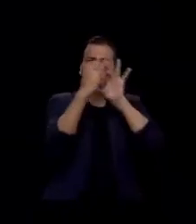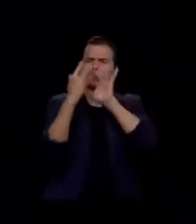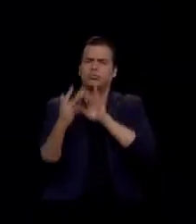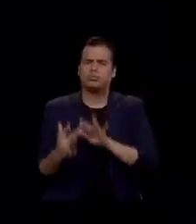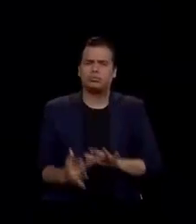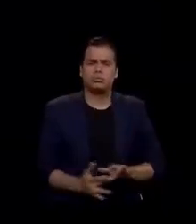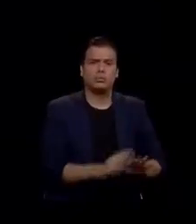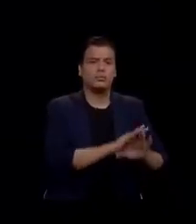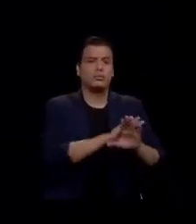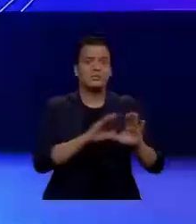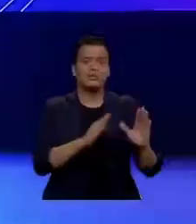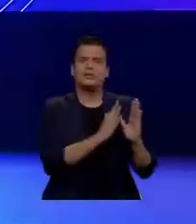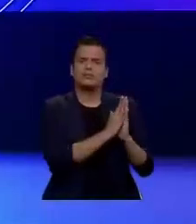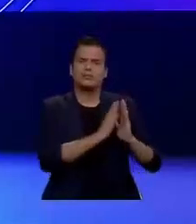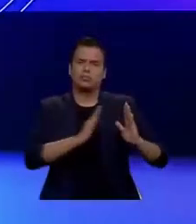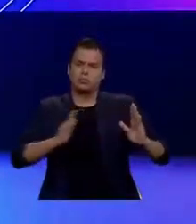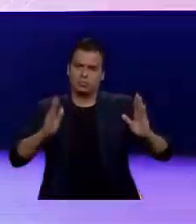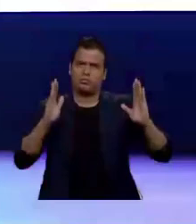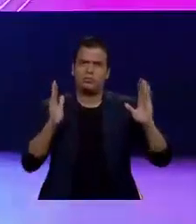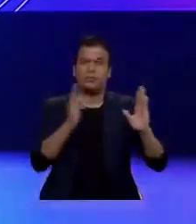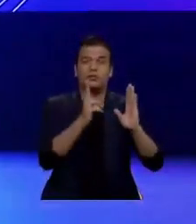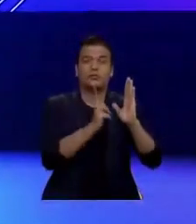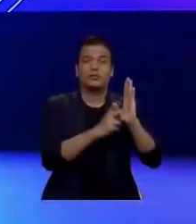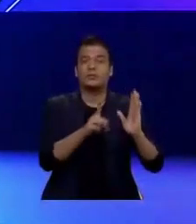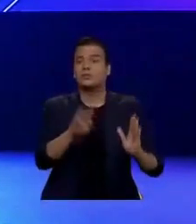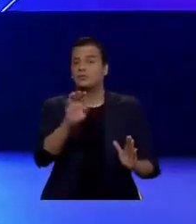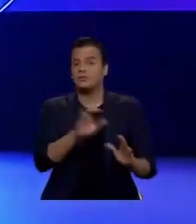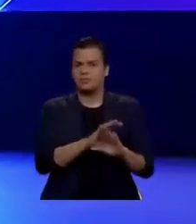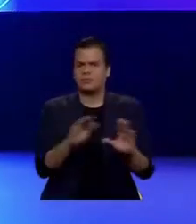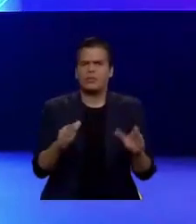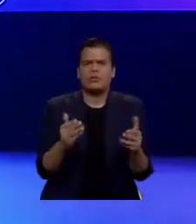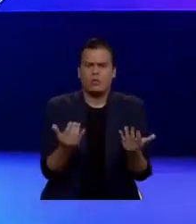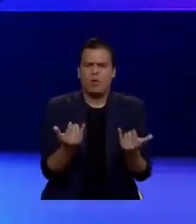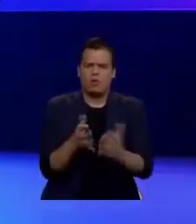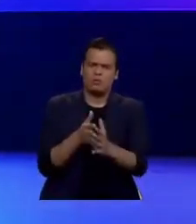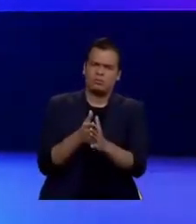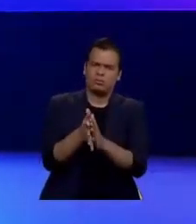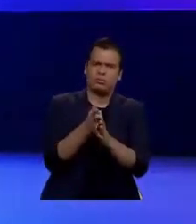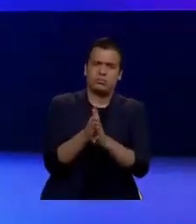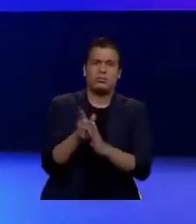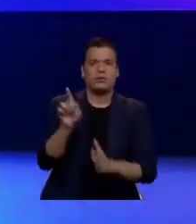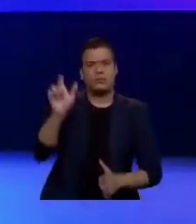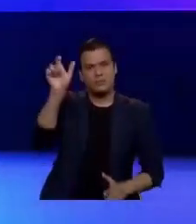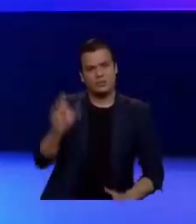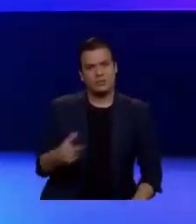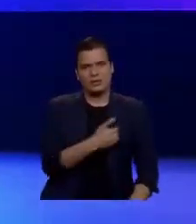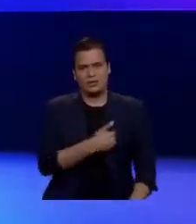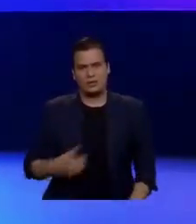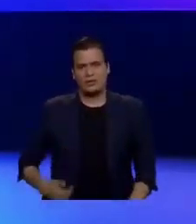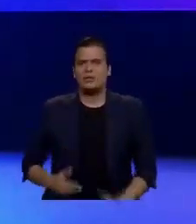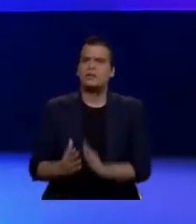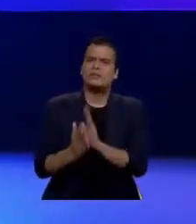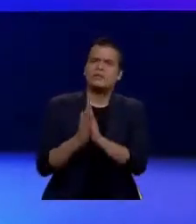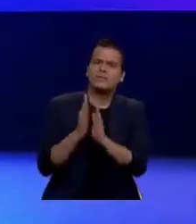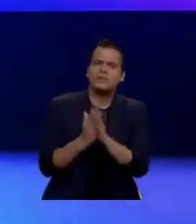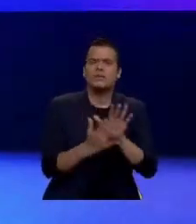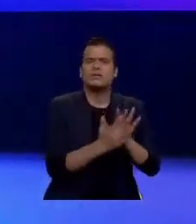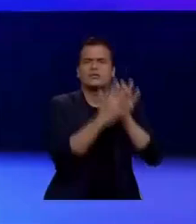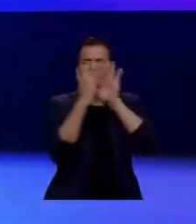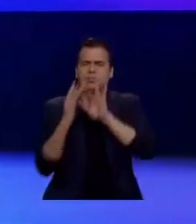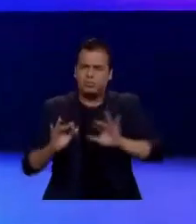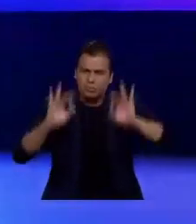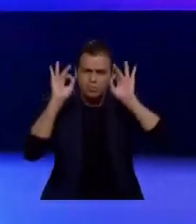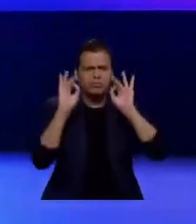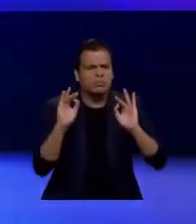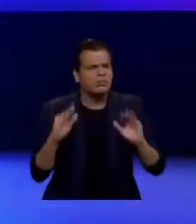este año y ahorita más tarde vamos a ver exactamente cómo pero cuando el presidente desea conectar y conectar bien conectar bien quiere decir